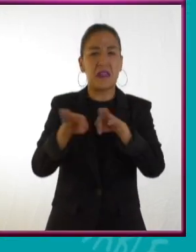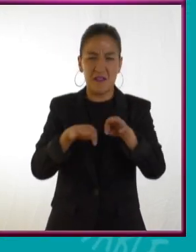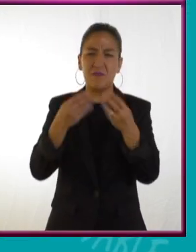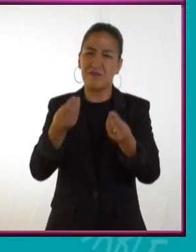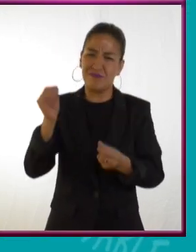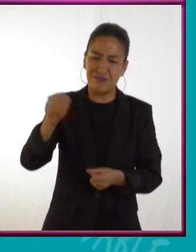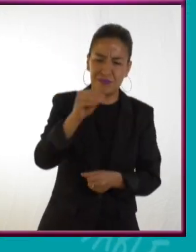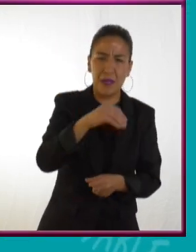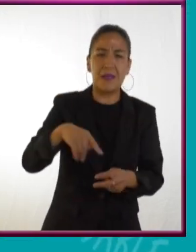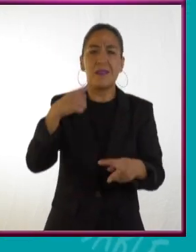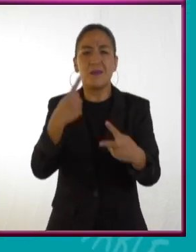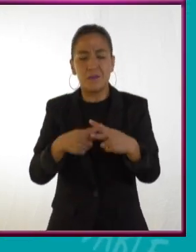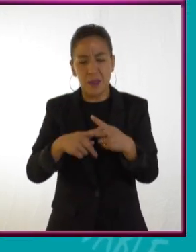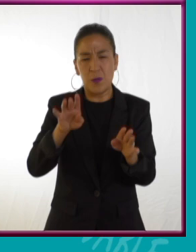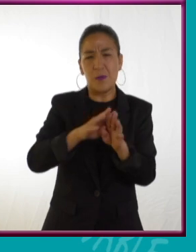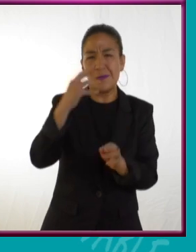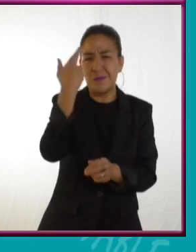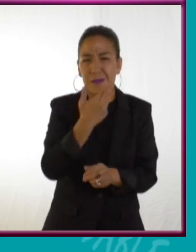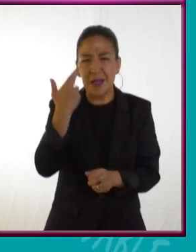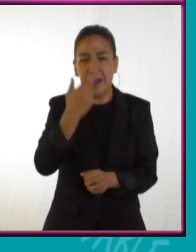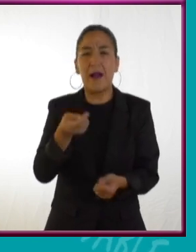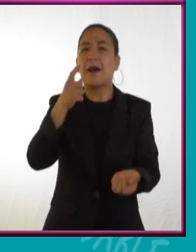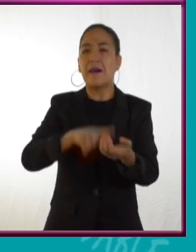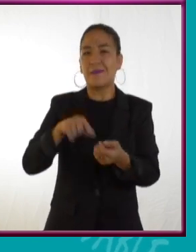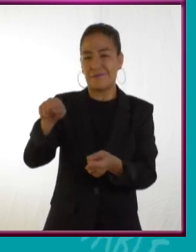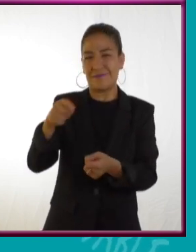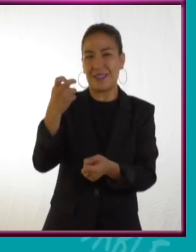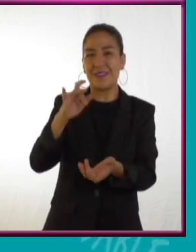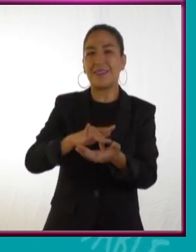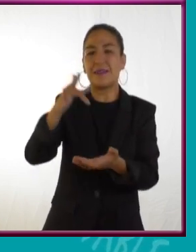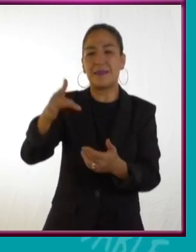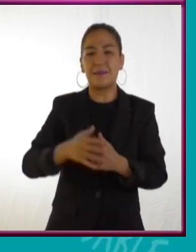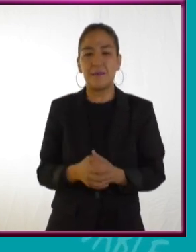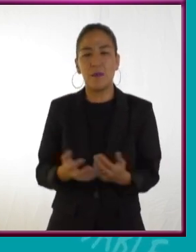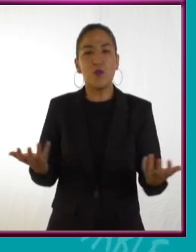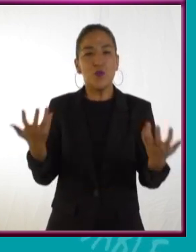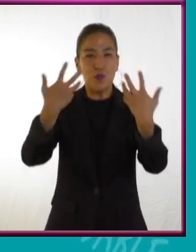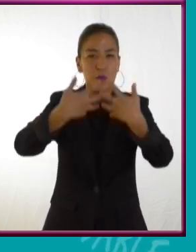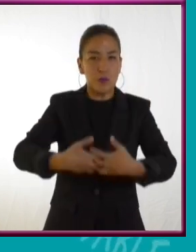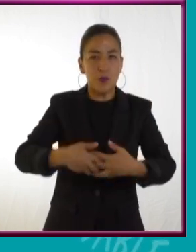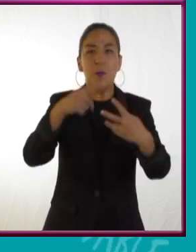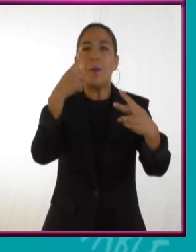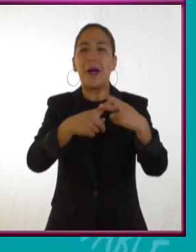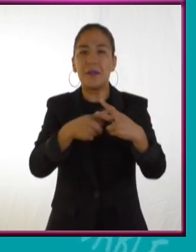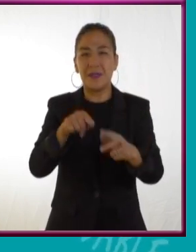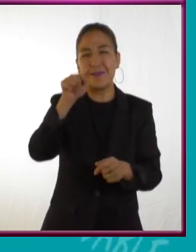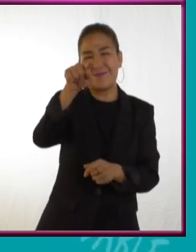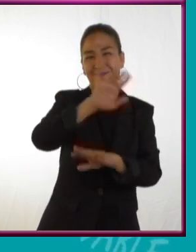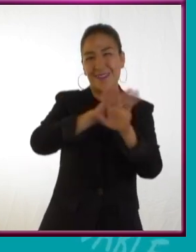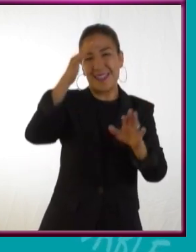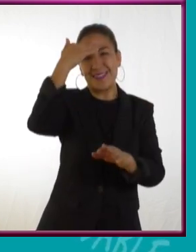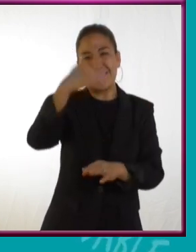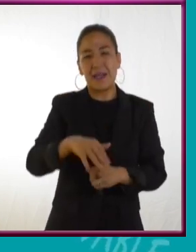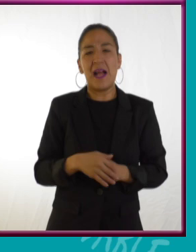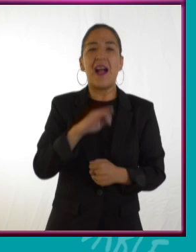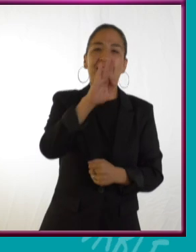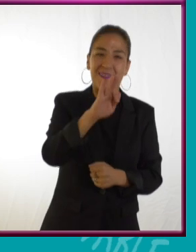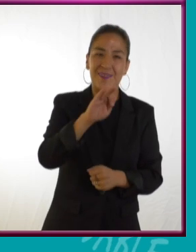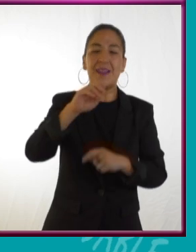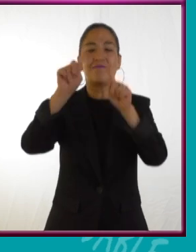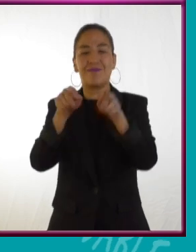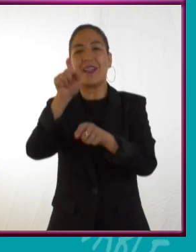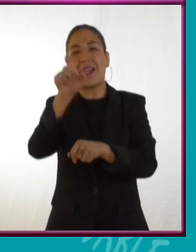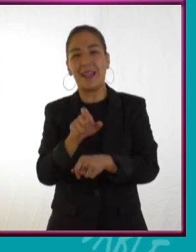en muchas áreas, como el cálculo y el análisis. A él se le debe la idea de función matemática. Ya tú sabes, f